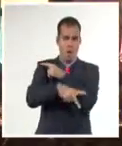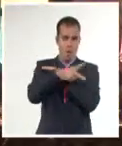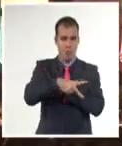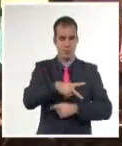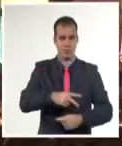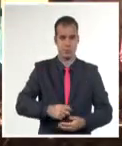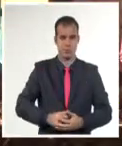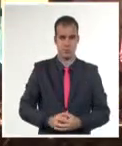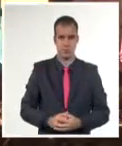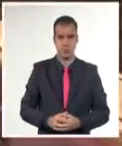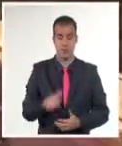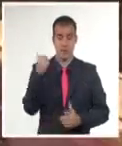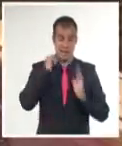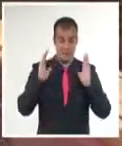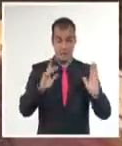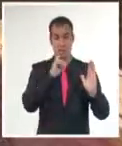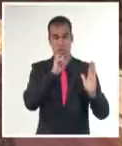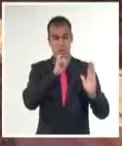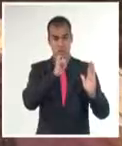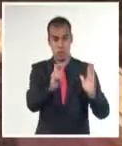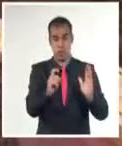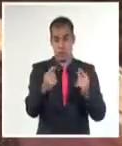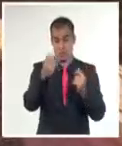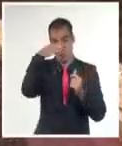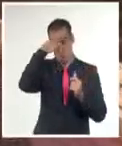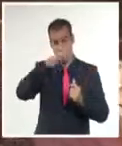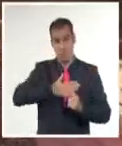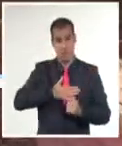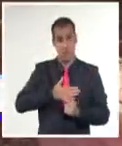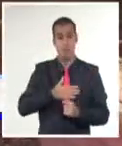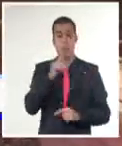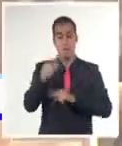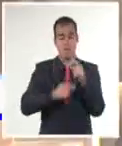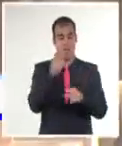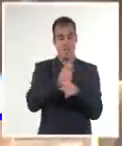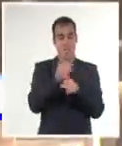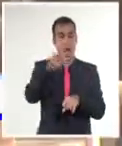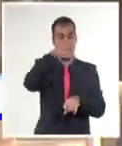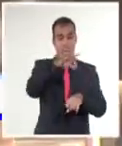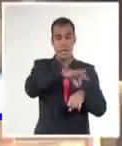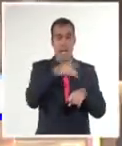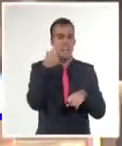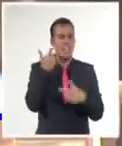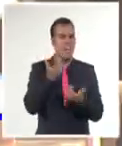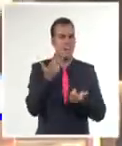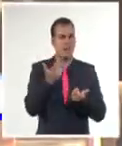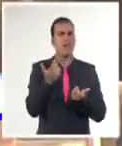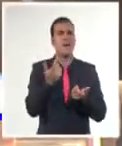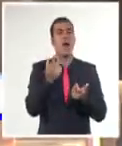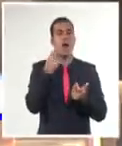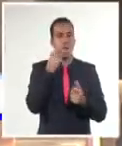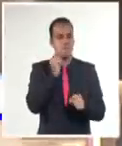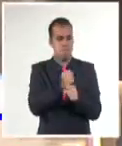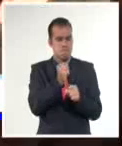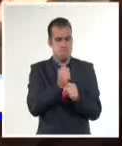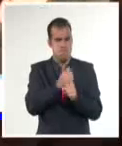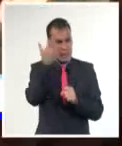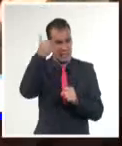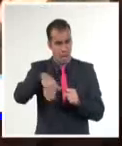En uno de los años más difíciles de la economía cubana, los apicultores dieron la cara y establecieron récords